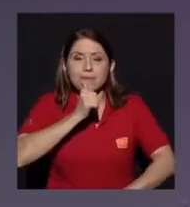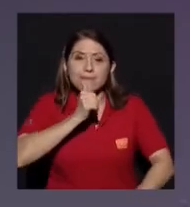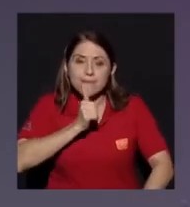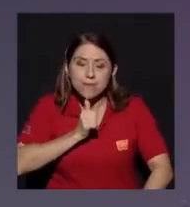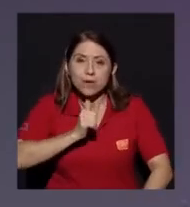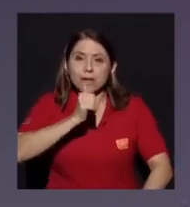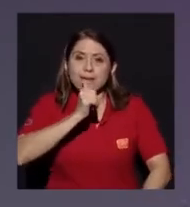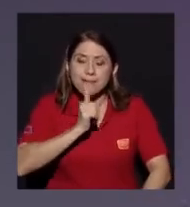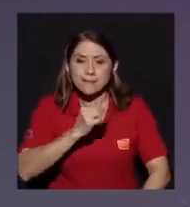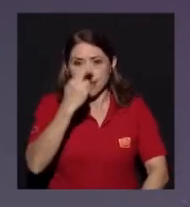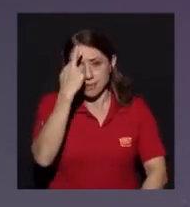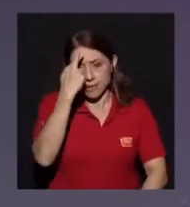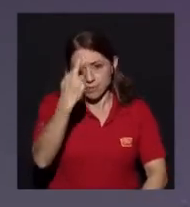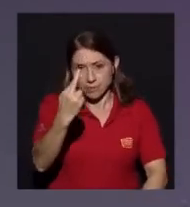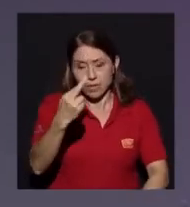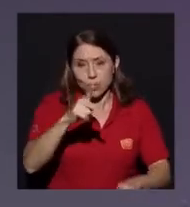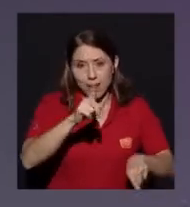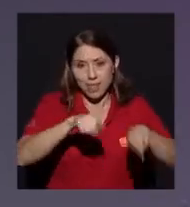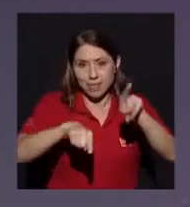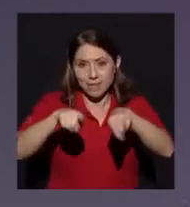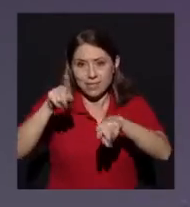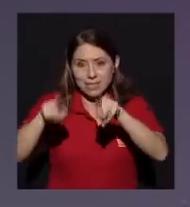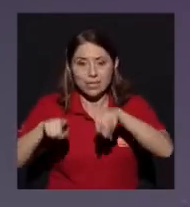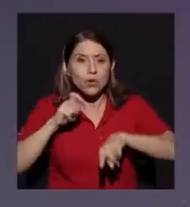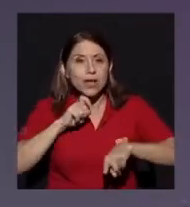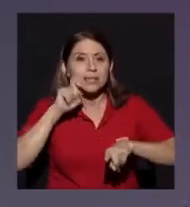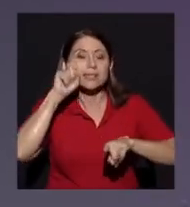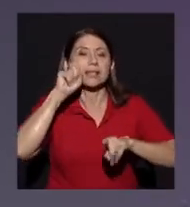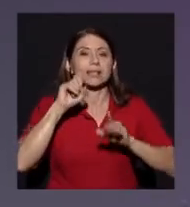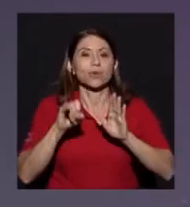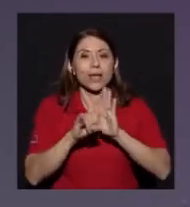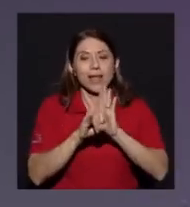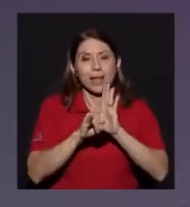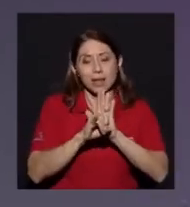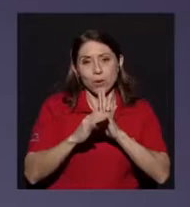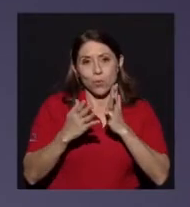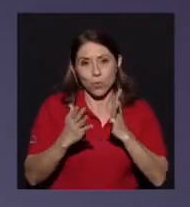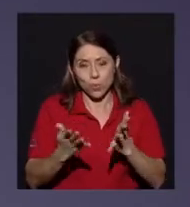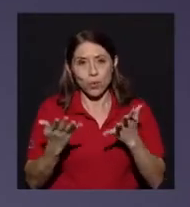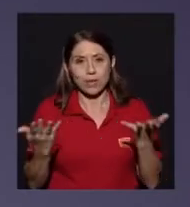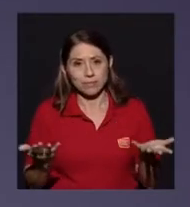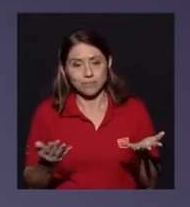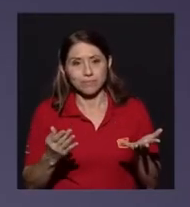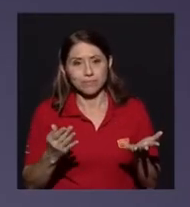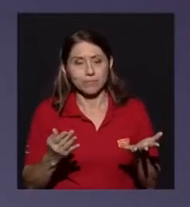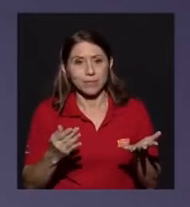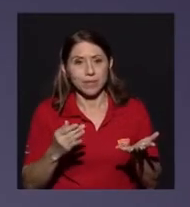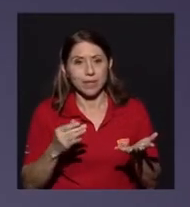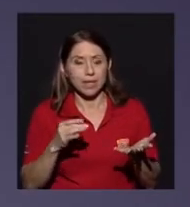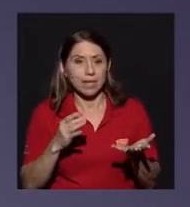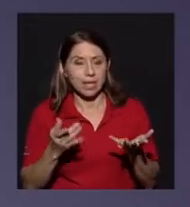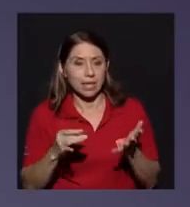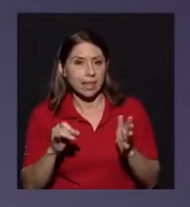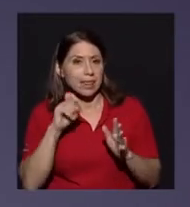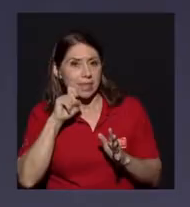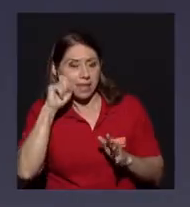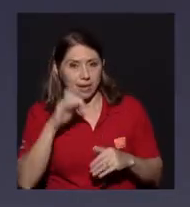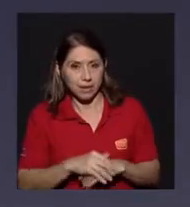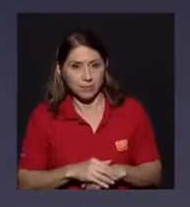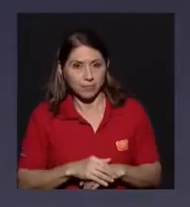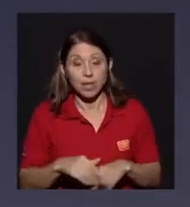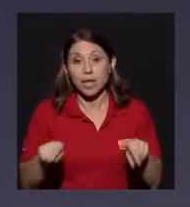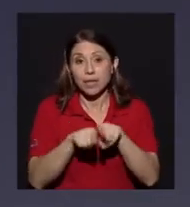del respeto a la diversidad sexo genérico identitario porque yo pienso en este sentido además también tenemos que tener claridad